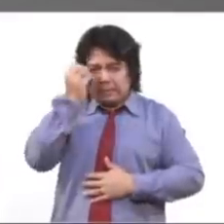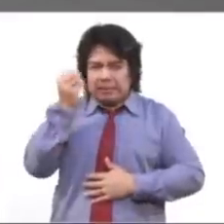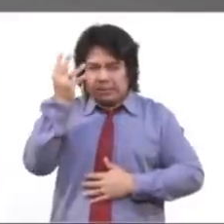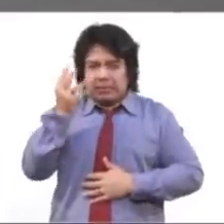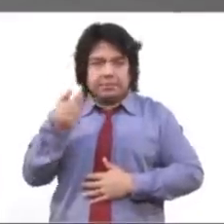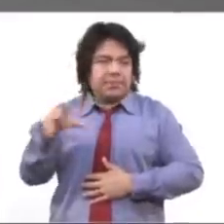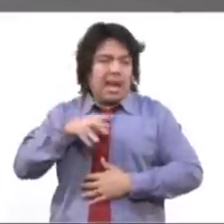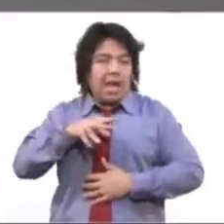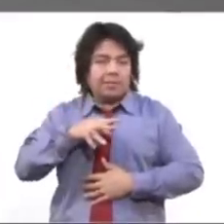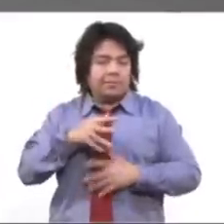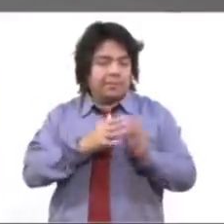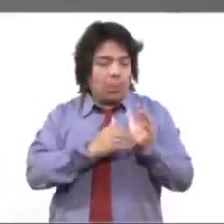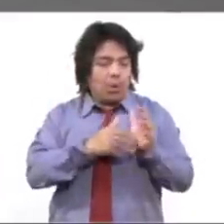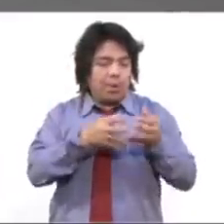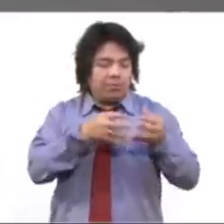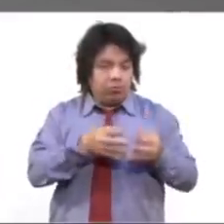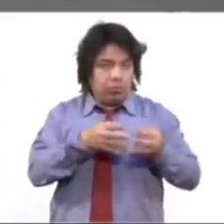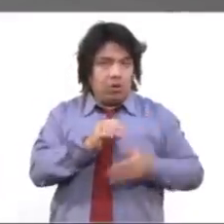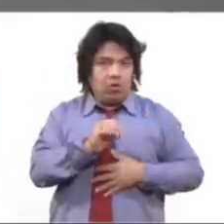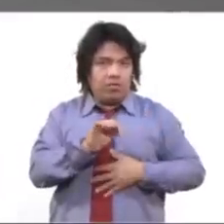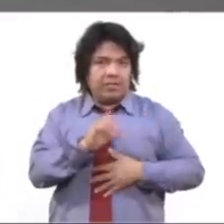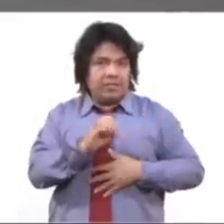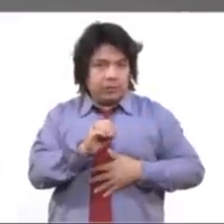el oficio de que le envía hoy